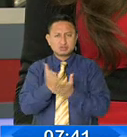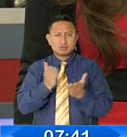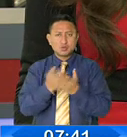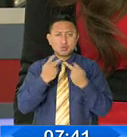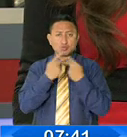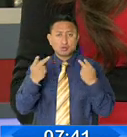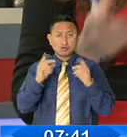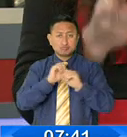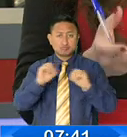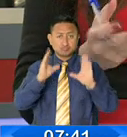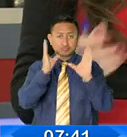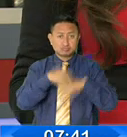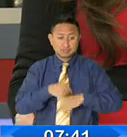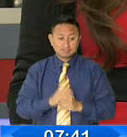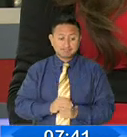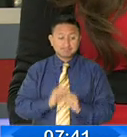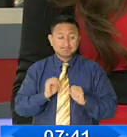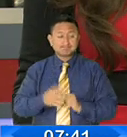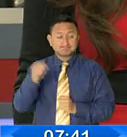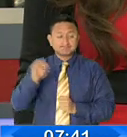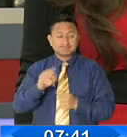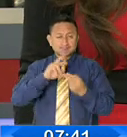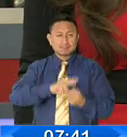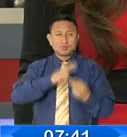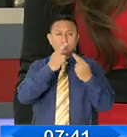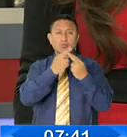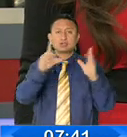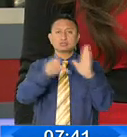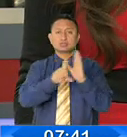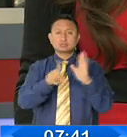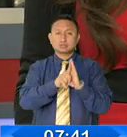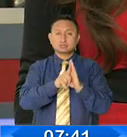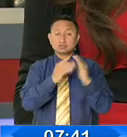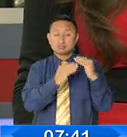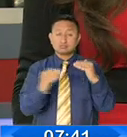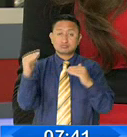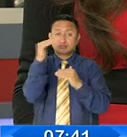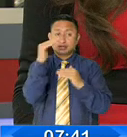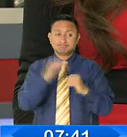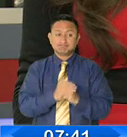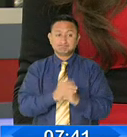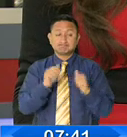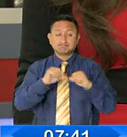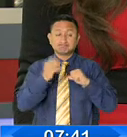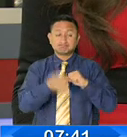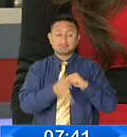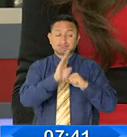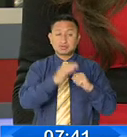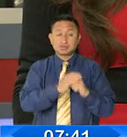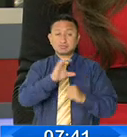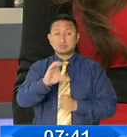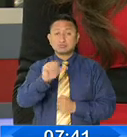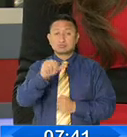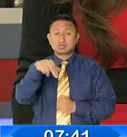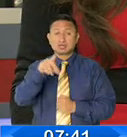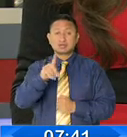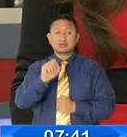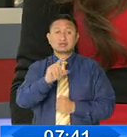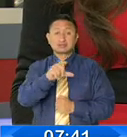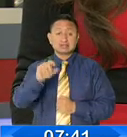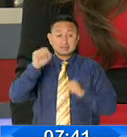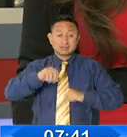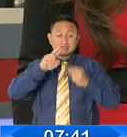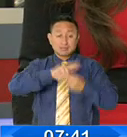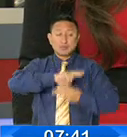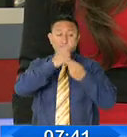gratuita y para ello se requiere una reforma a la Ley Orgánica de Educación Superior. El asambleísta Jimmy Candel precisa que en las reformas a la Ley de